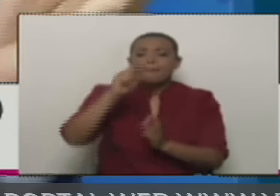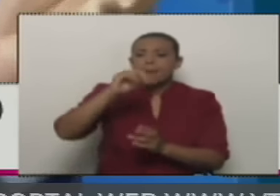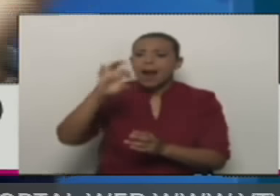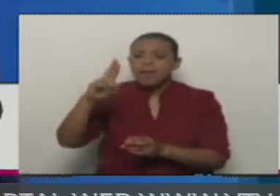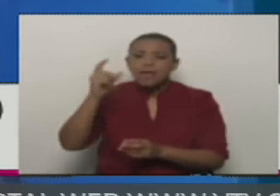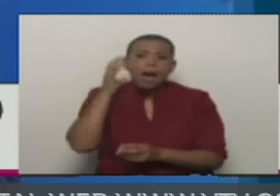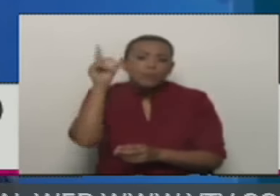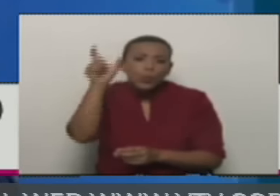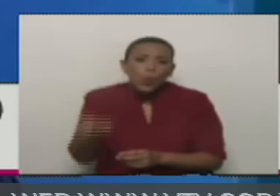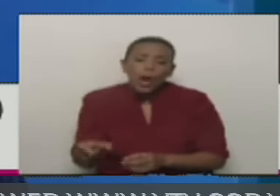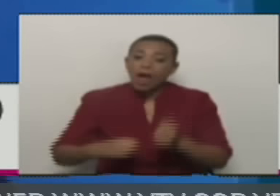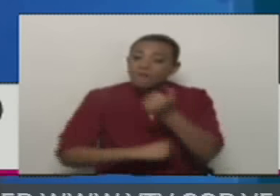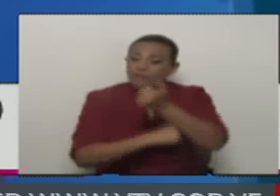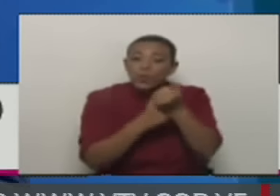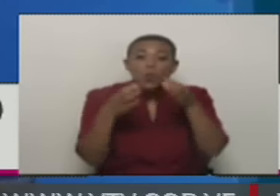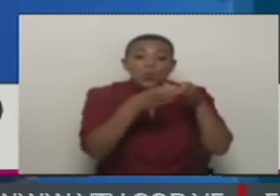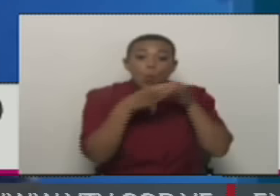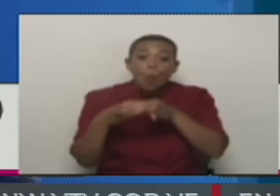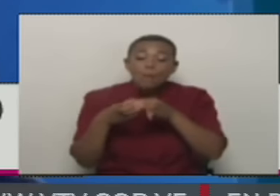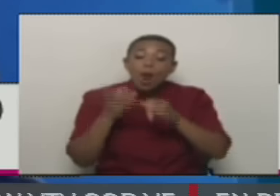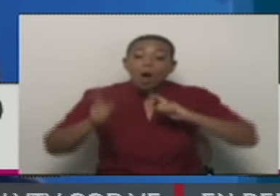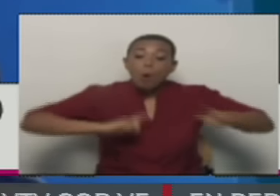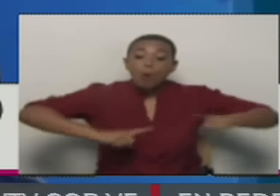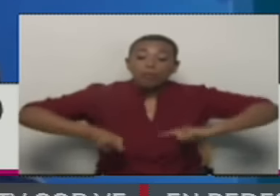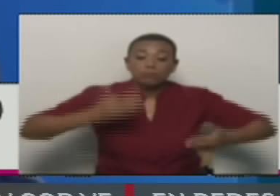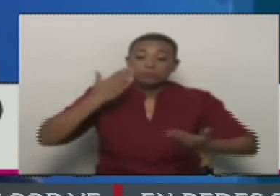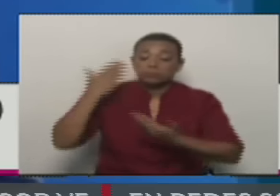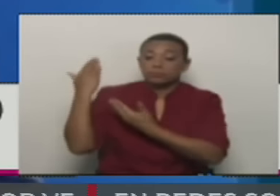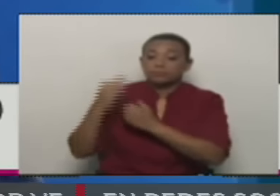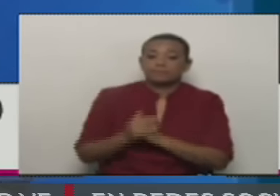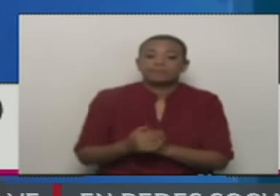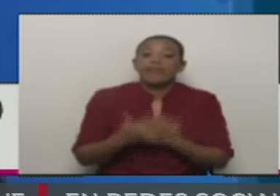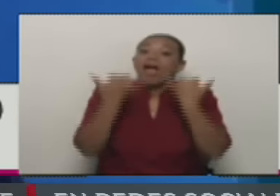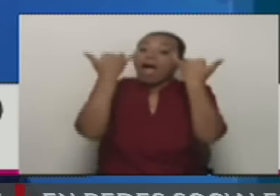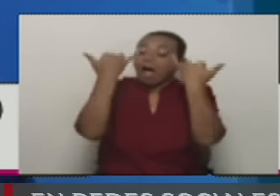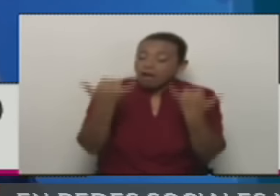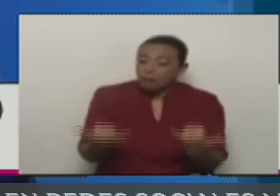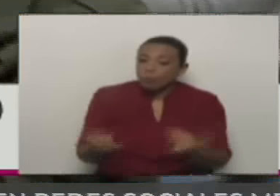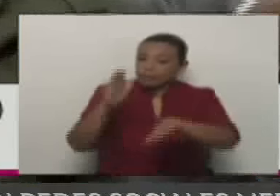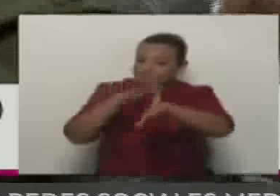Iglesias para reforzar el equipo central de coordinación nacional. Ahora,